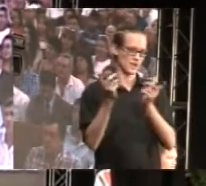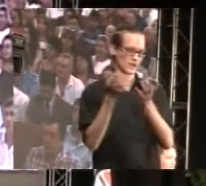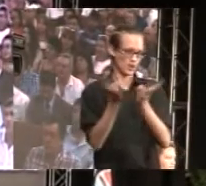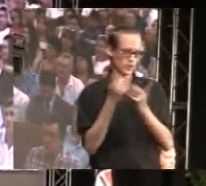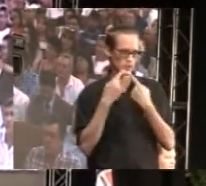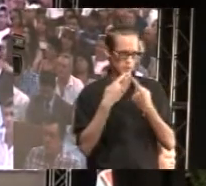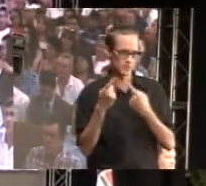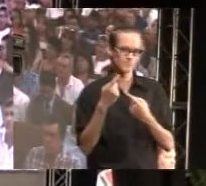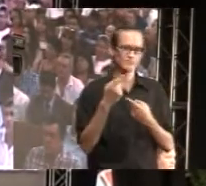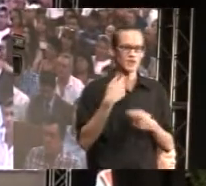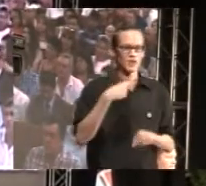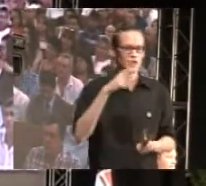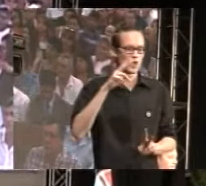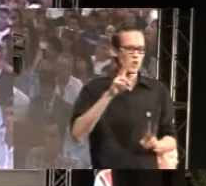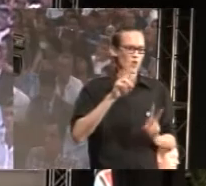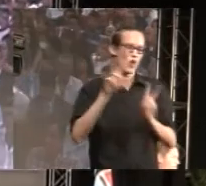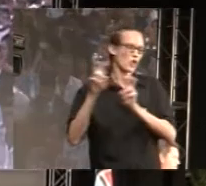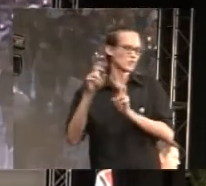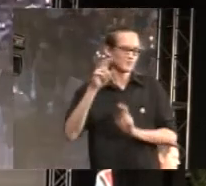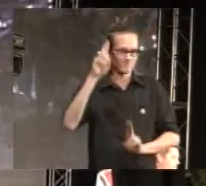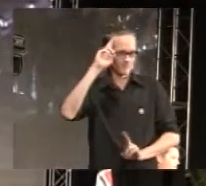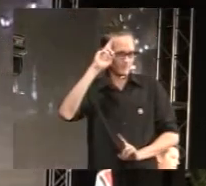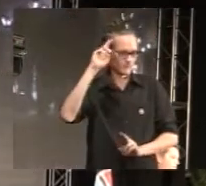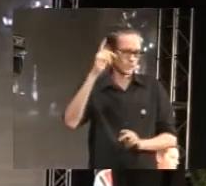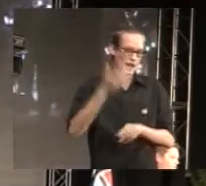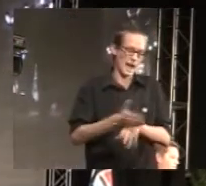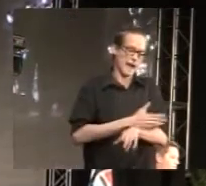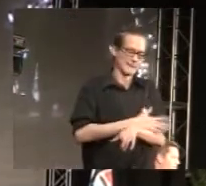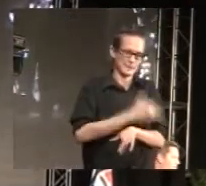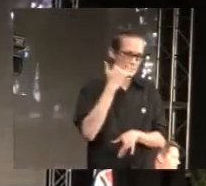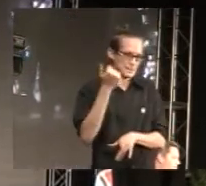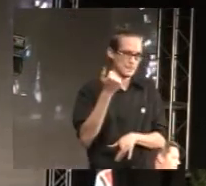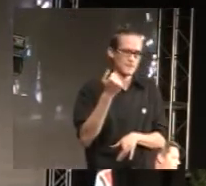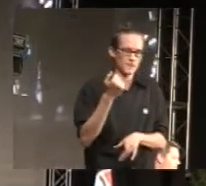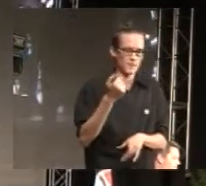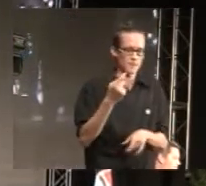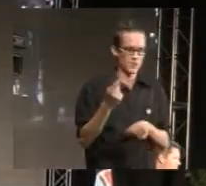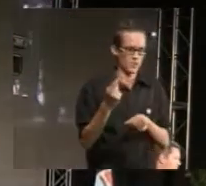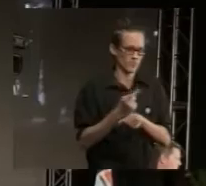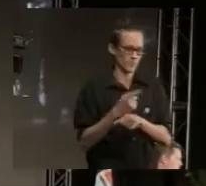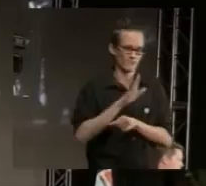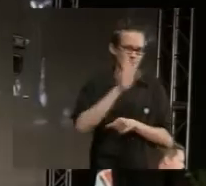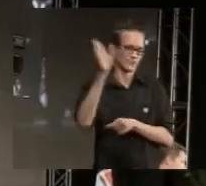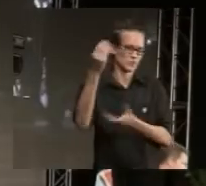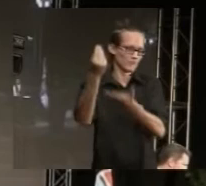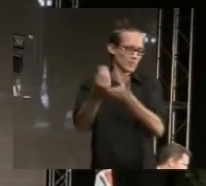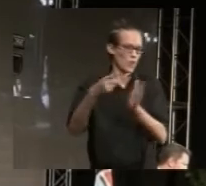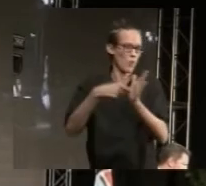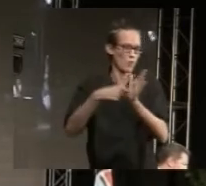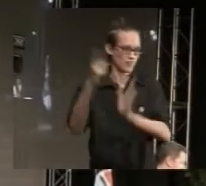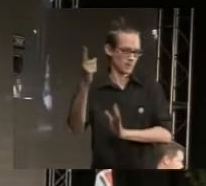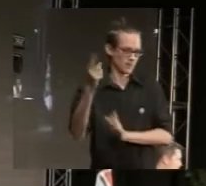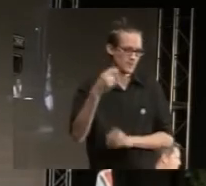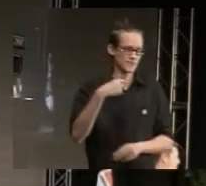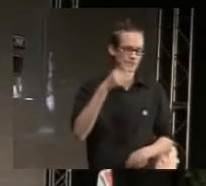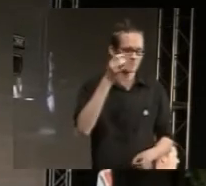Deliberante. Compromisos inherentes a mi función, contraídos con anterioridad, me retienen en la Ciudad de Buenos Aires, por lo que lamento no